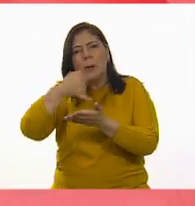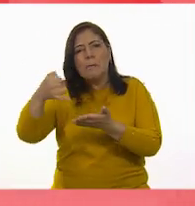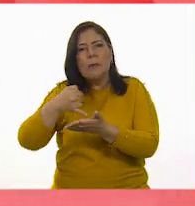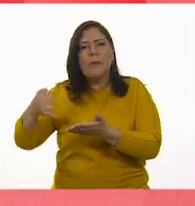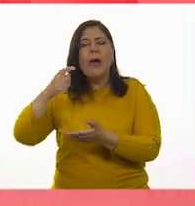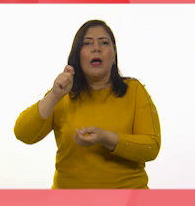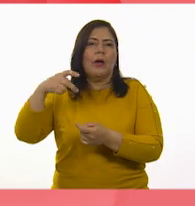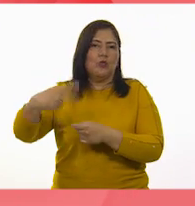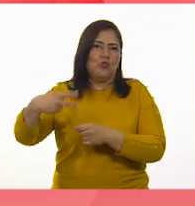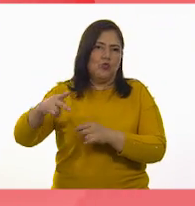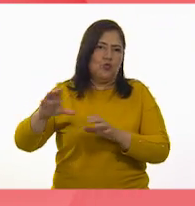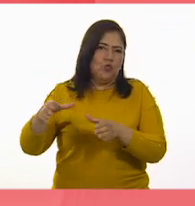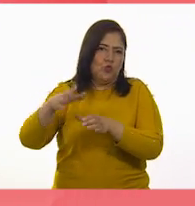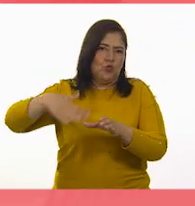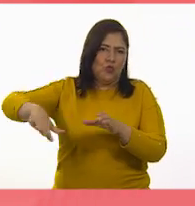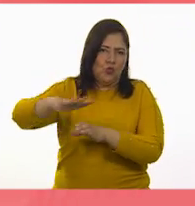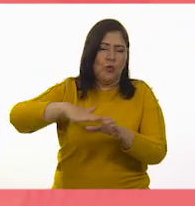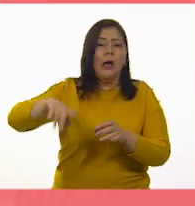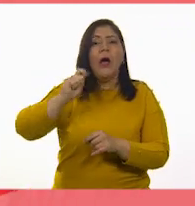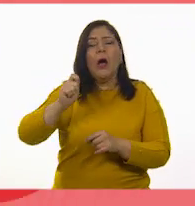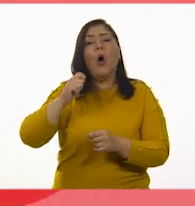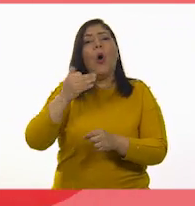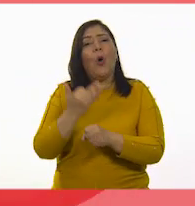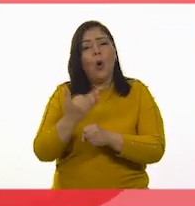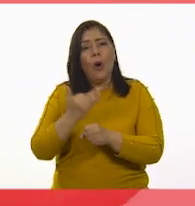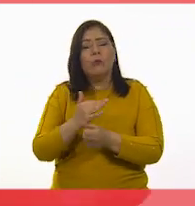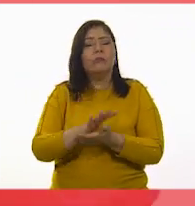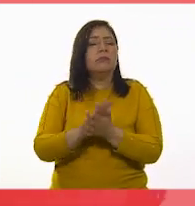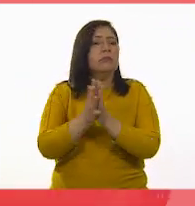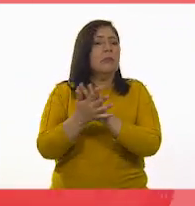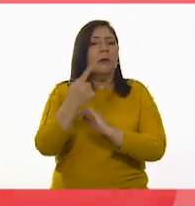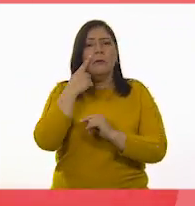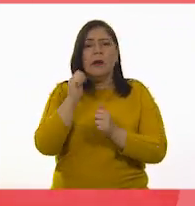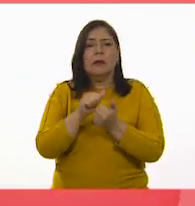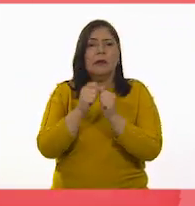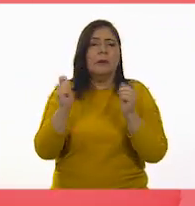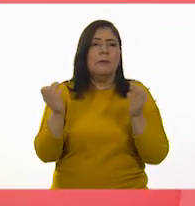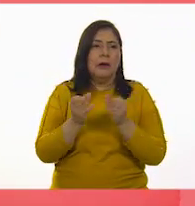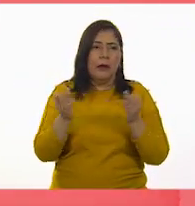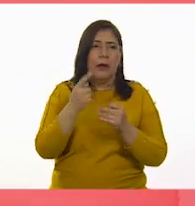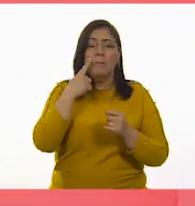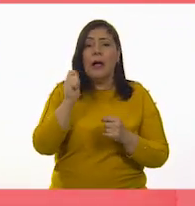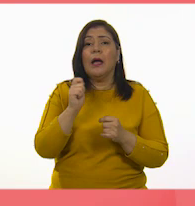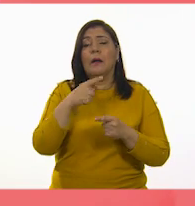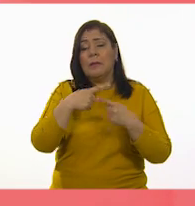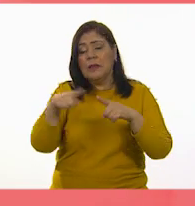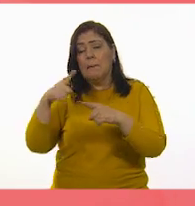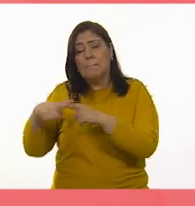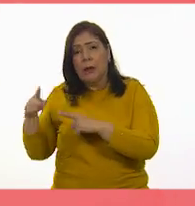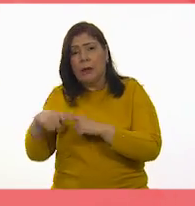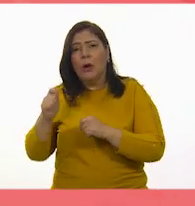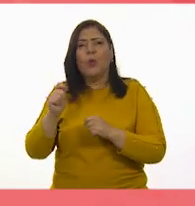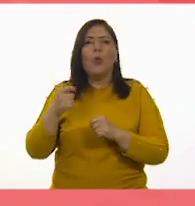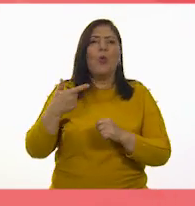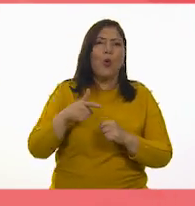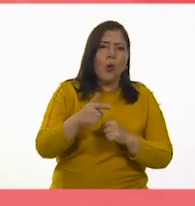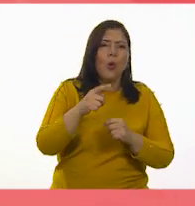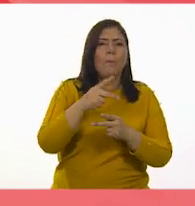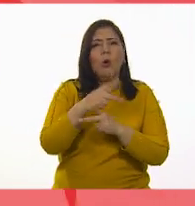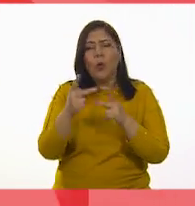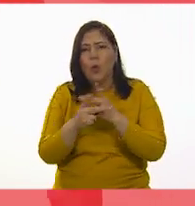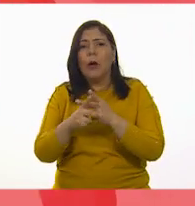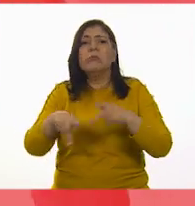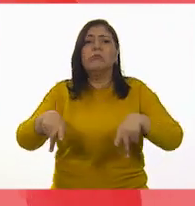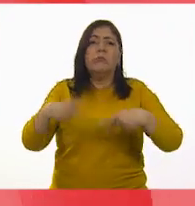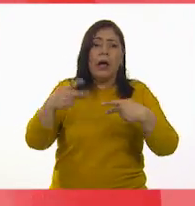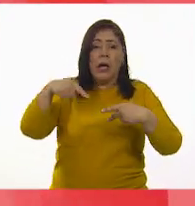agricultura de la región. Hoy vamos transformándonos en el refrigerador de México y los productos guanajuatenses se venden en todo el país, ¿qué digo?